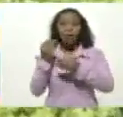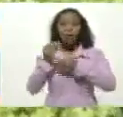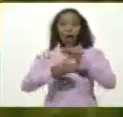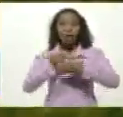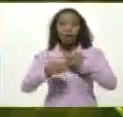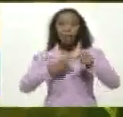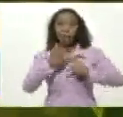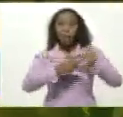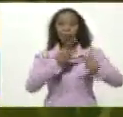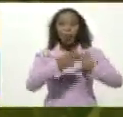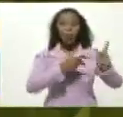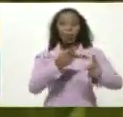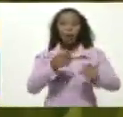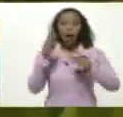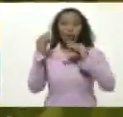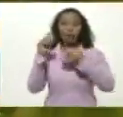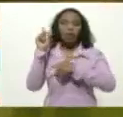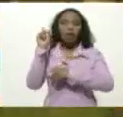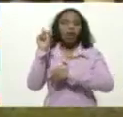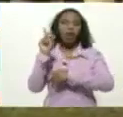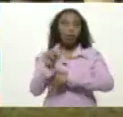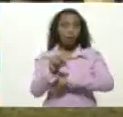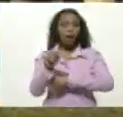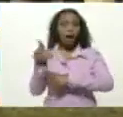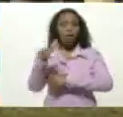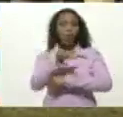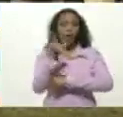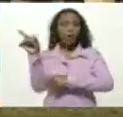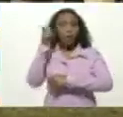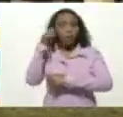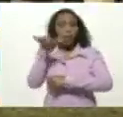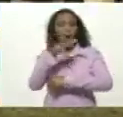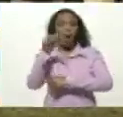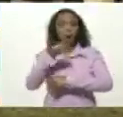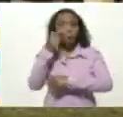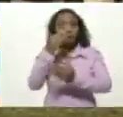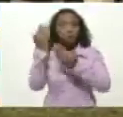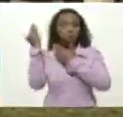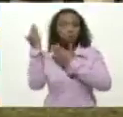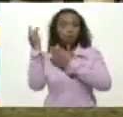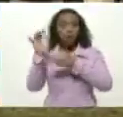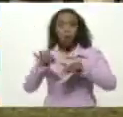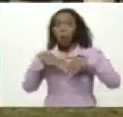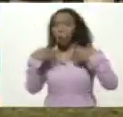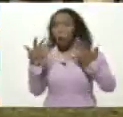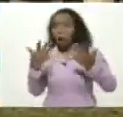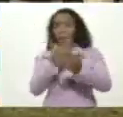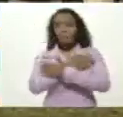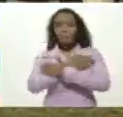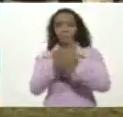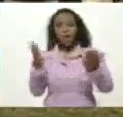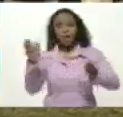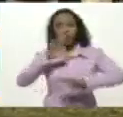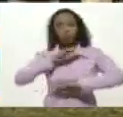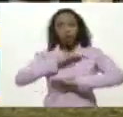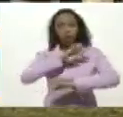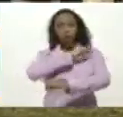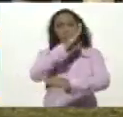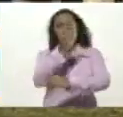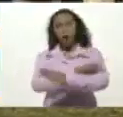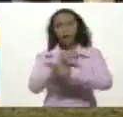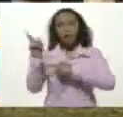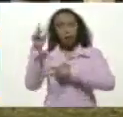proceso, Luisa, y hablemosles también a todo este pueblo que hoy nos está viendo cuáles son las bondades, las fortalezas de